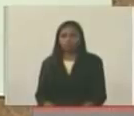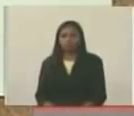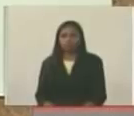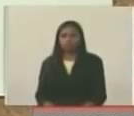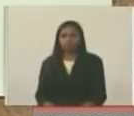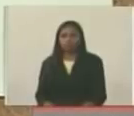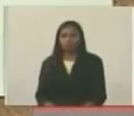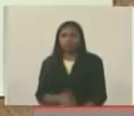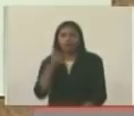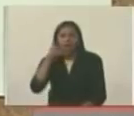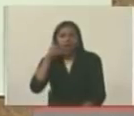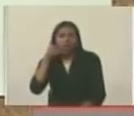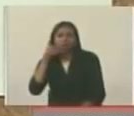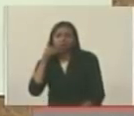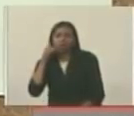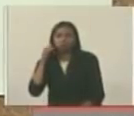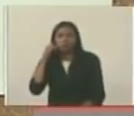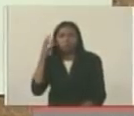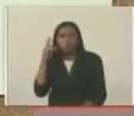¿Aló, aló?